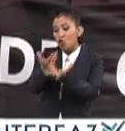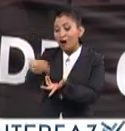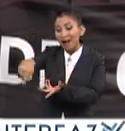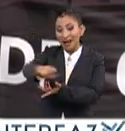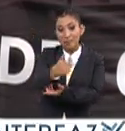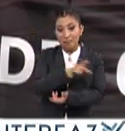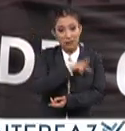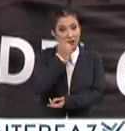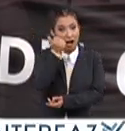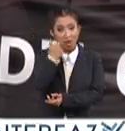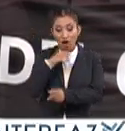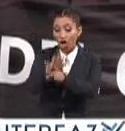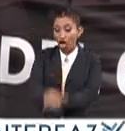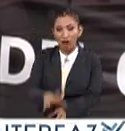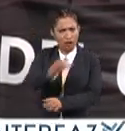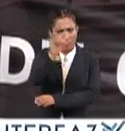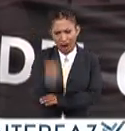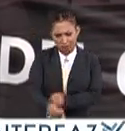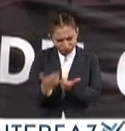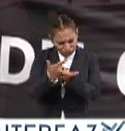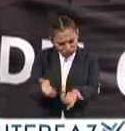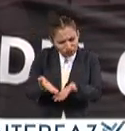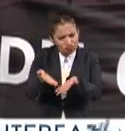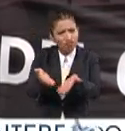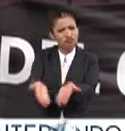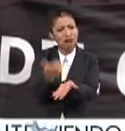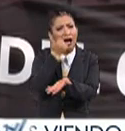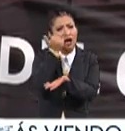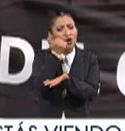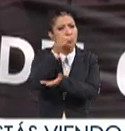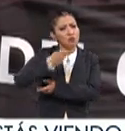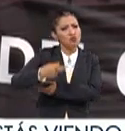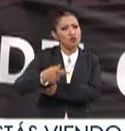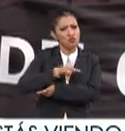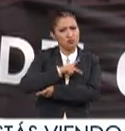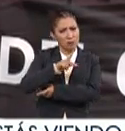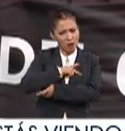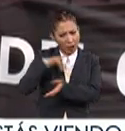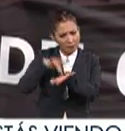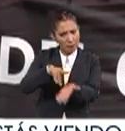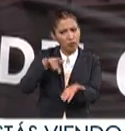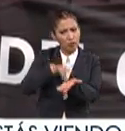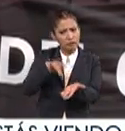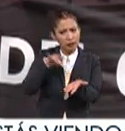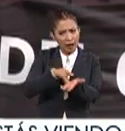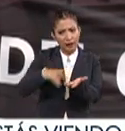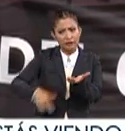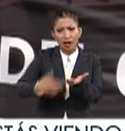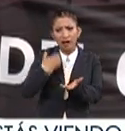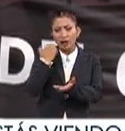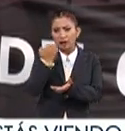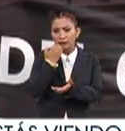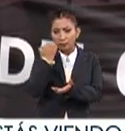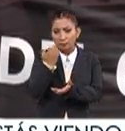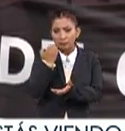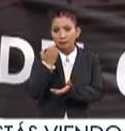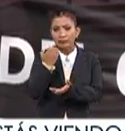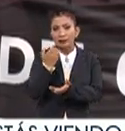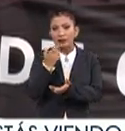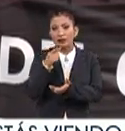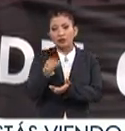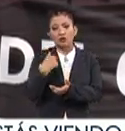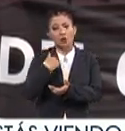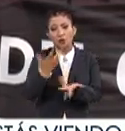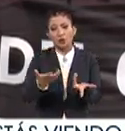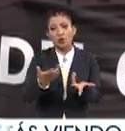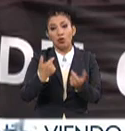mis alumnos no sean reprimidos, que mis alumnos sean apoyados en el estudio, ¿verdad? Que